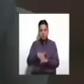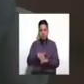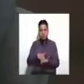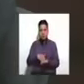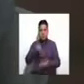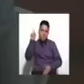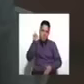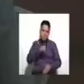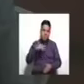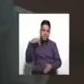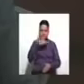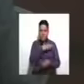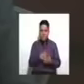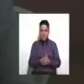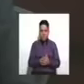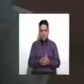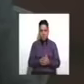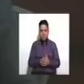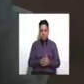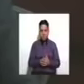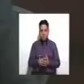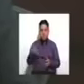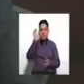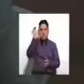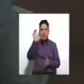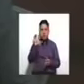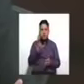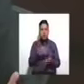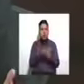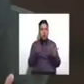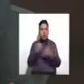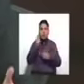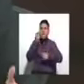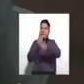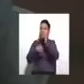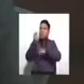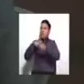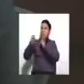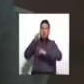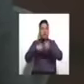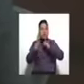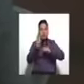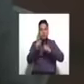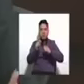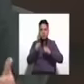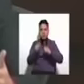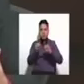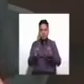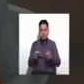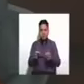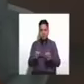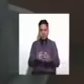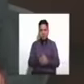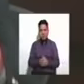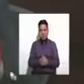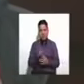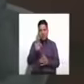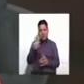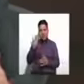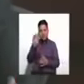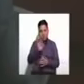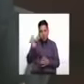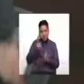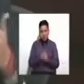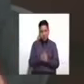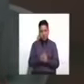¡Mentira! Un país que ve caer sus exportaciones un 34%, que ve caer la inversión extranjera más de